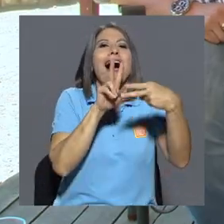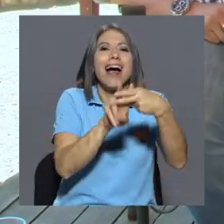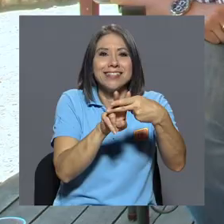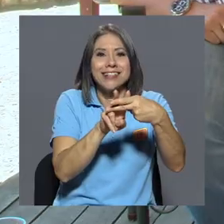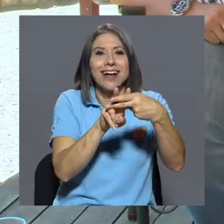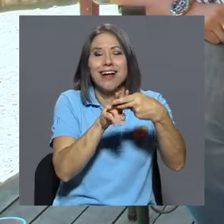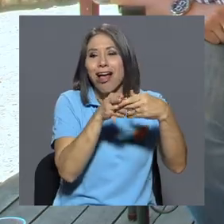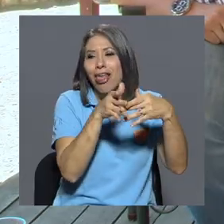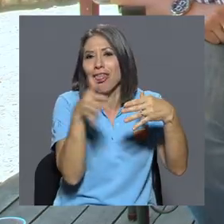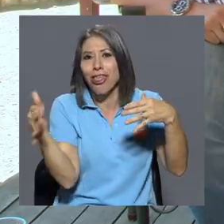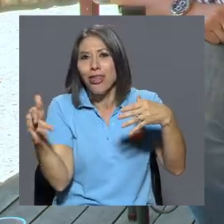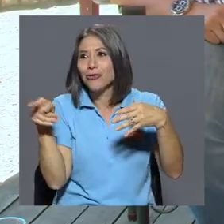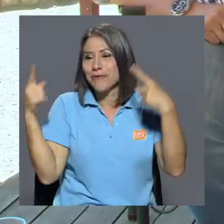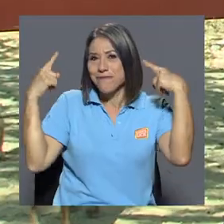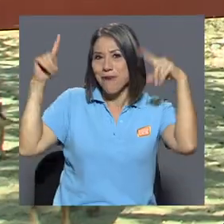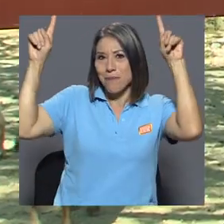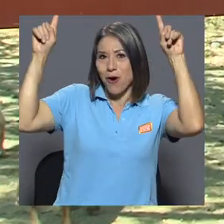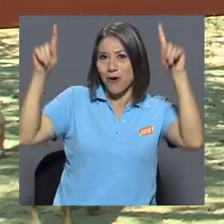y que le ha hecho famoso?